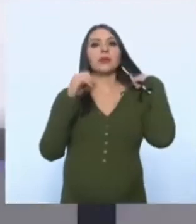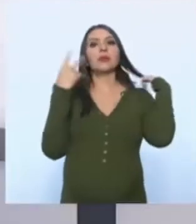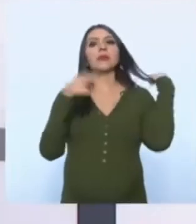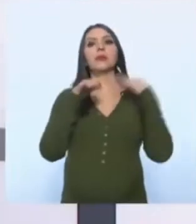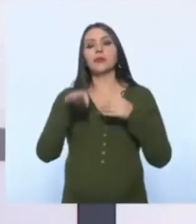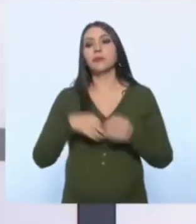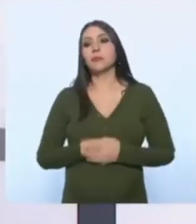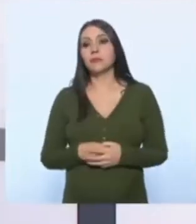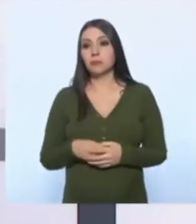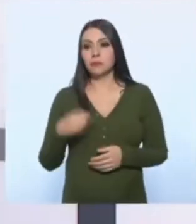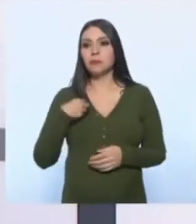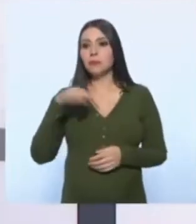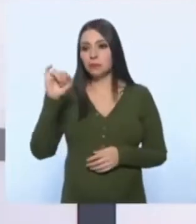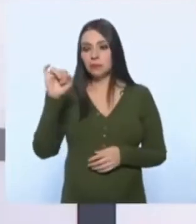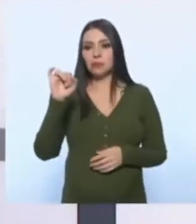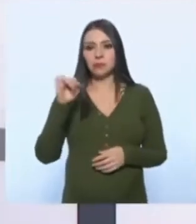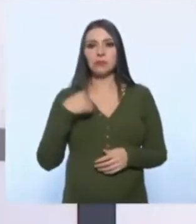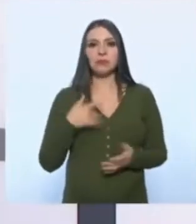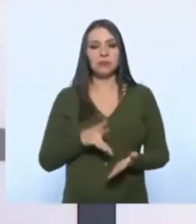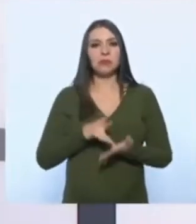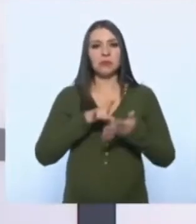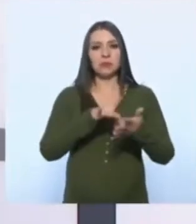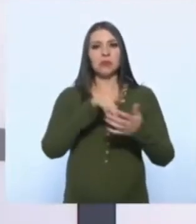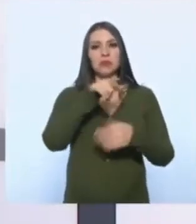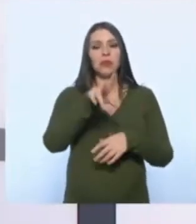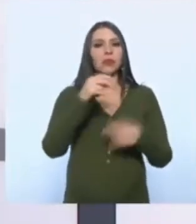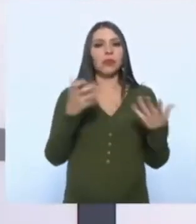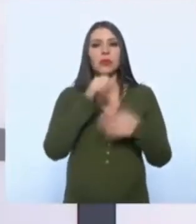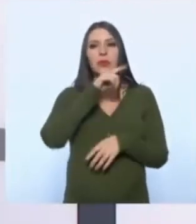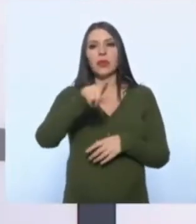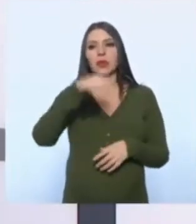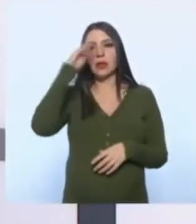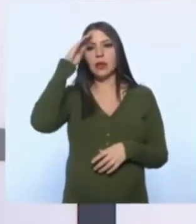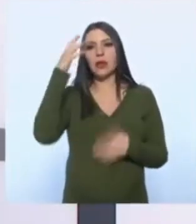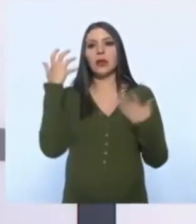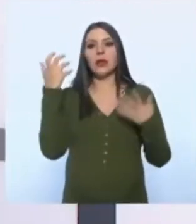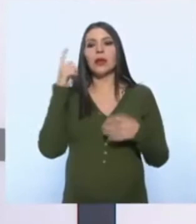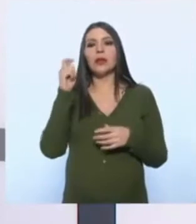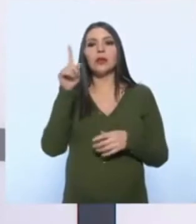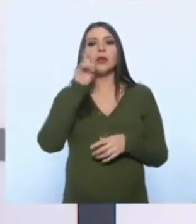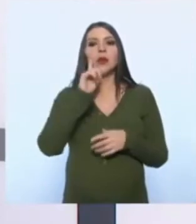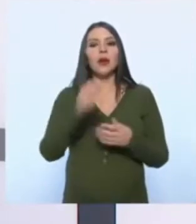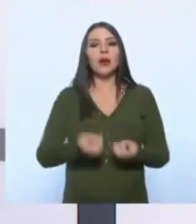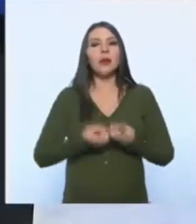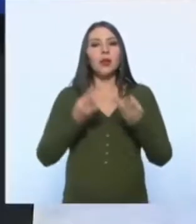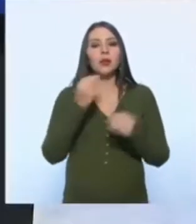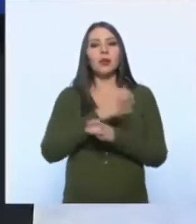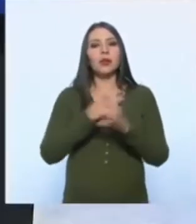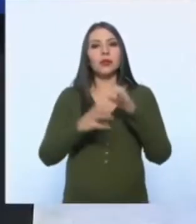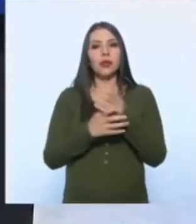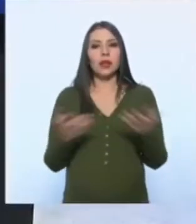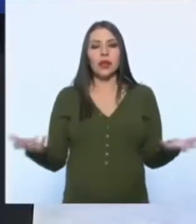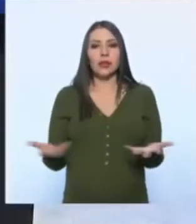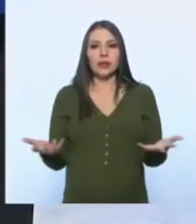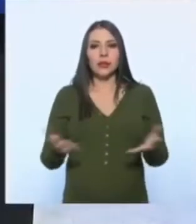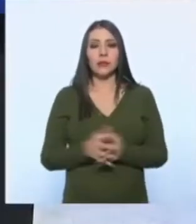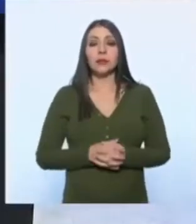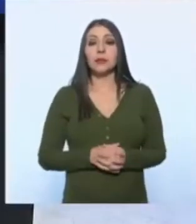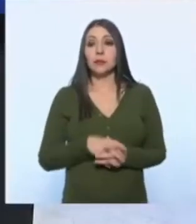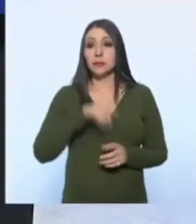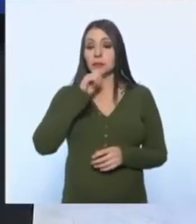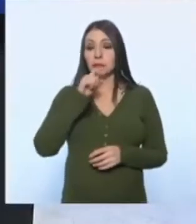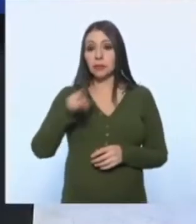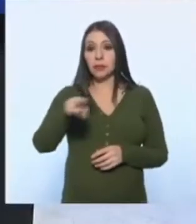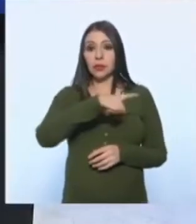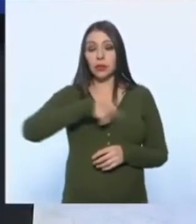la idea es visibilizar lo que somos las mujeres, lo que aportamos las mujeres y lo que hacemos. ¿Lo mismo el resto de las mujeres de tu bancada o